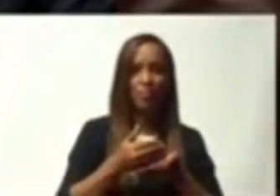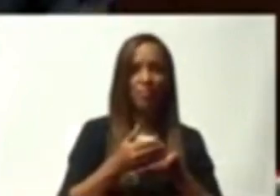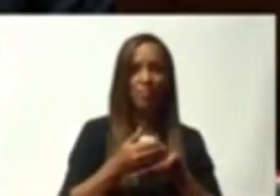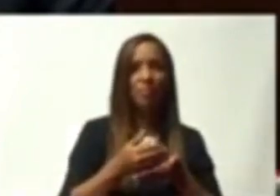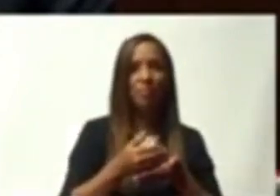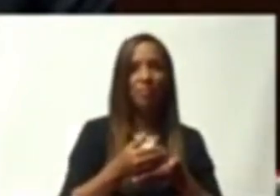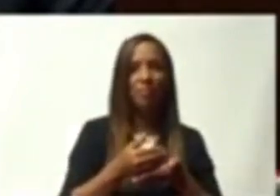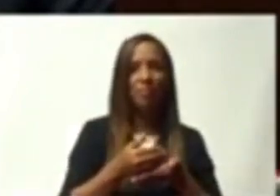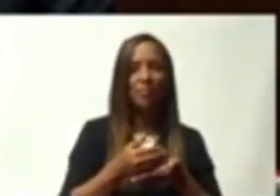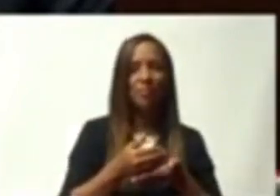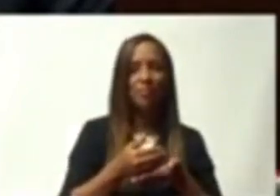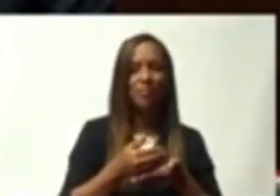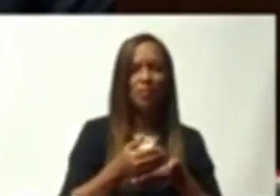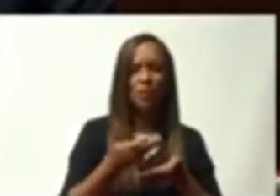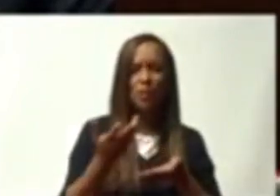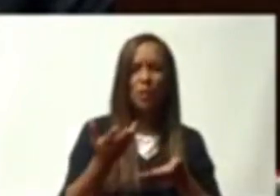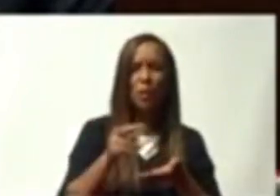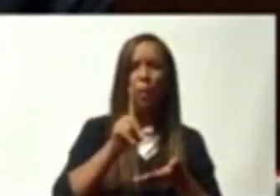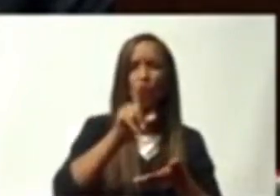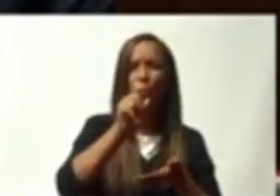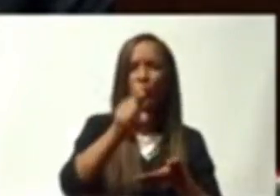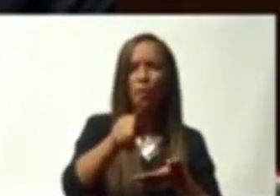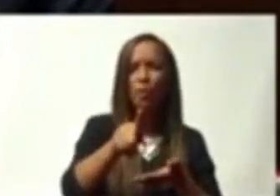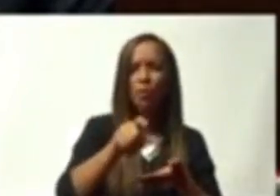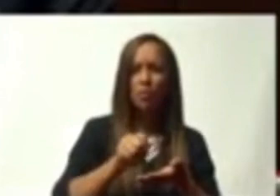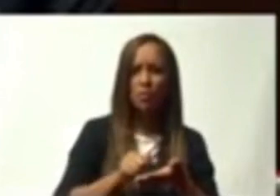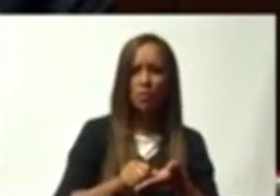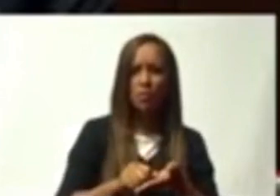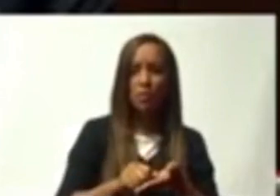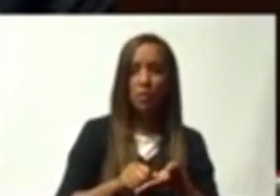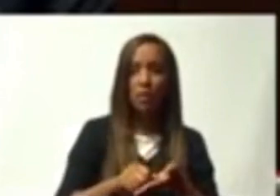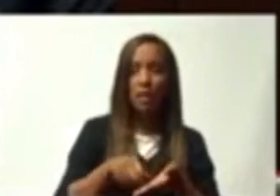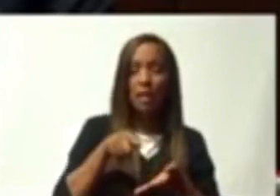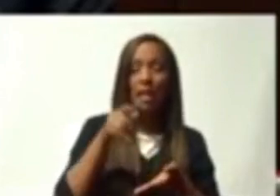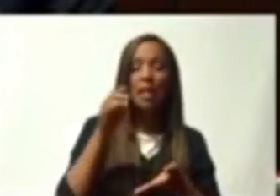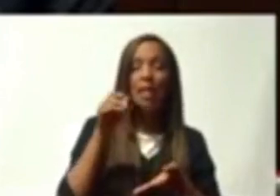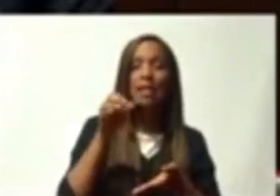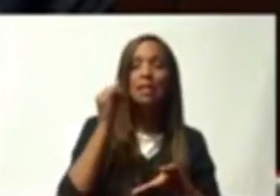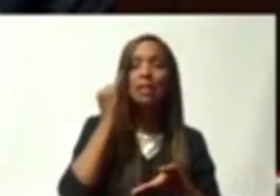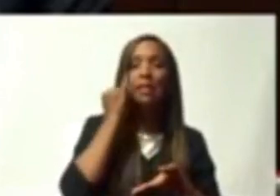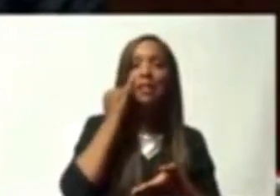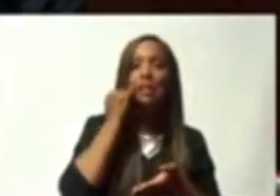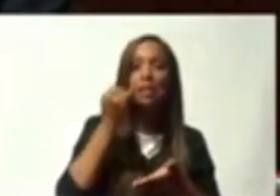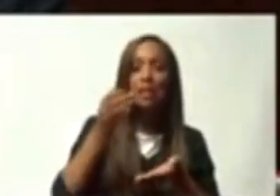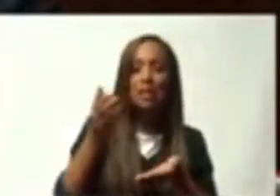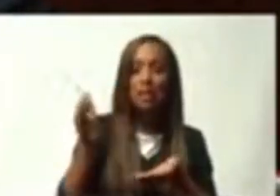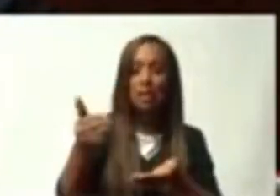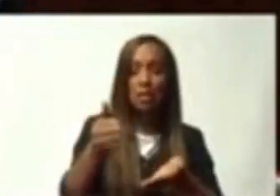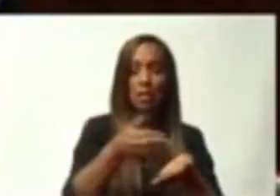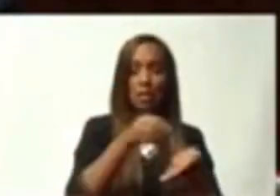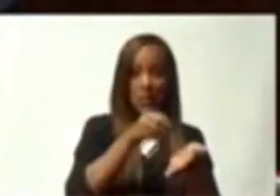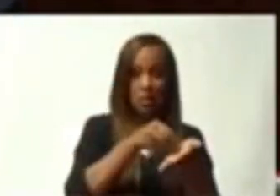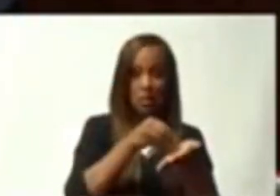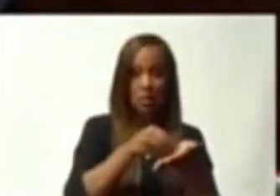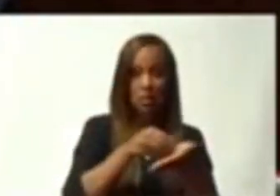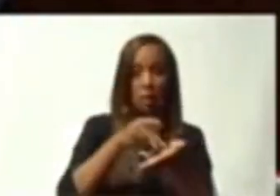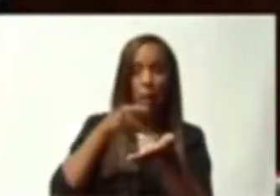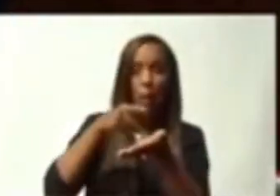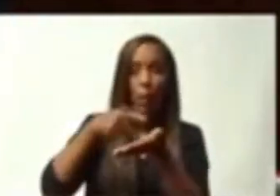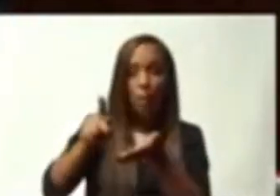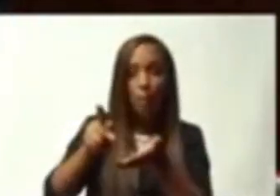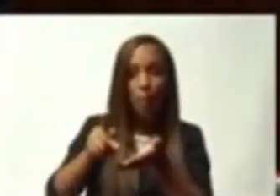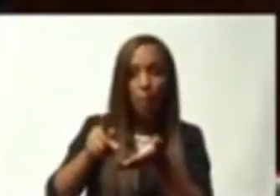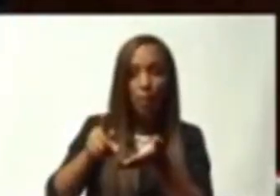sindicatos? ¿Por qué todavía se le debe al sindicato de la Máximo Gómez? ¿Por qué no se mejoró la flotilla